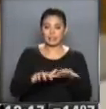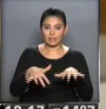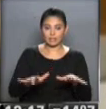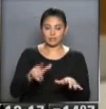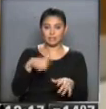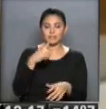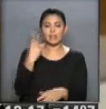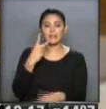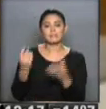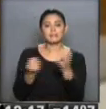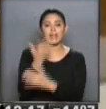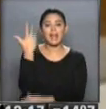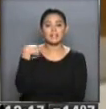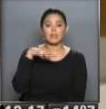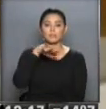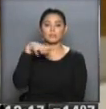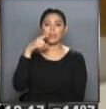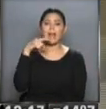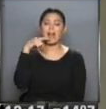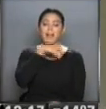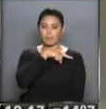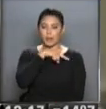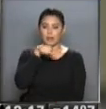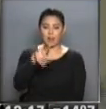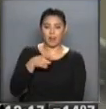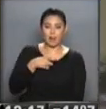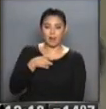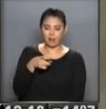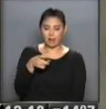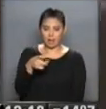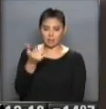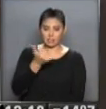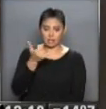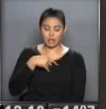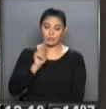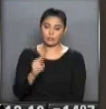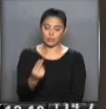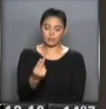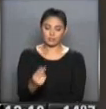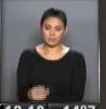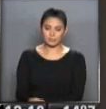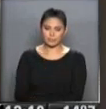los Doors, murió ayer en Alemania, donde se estaba tratando de un cáncer en las vías biliares.